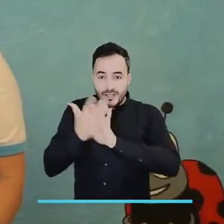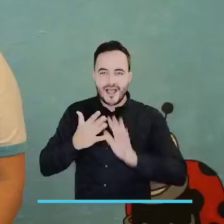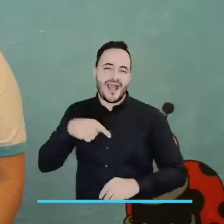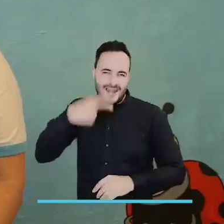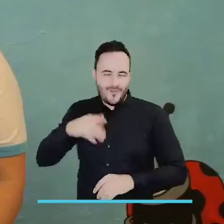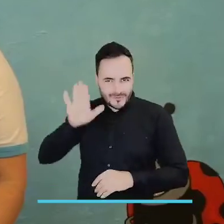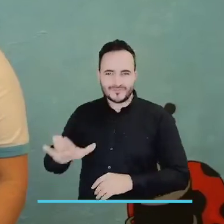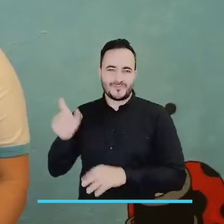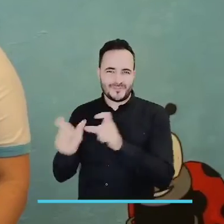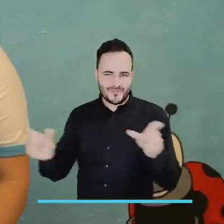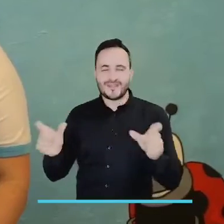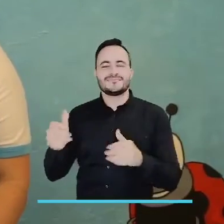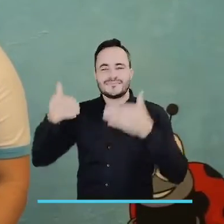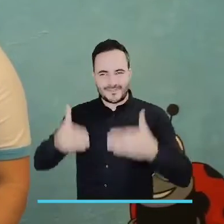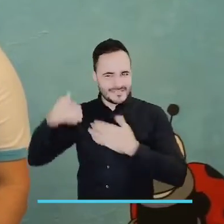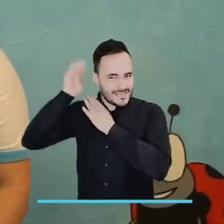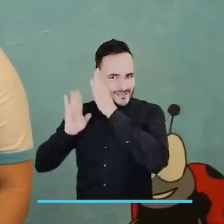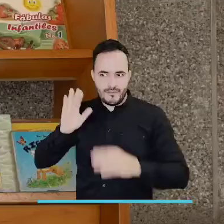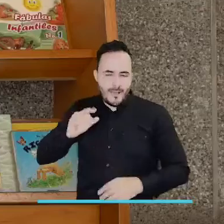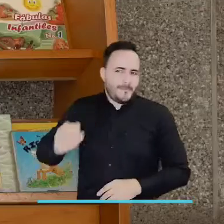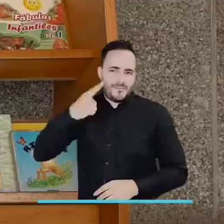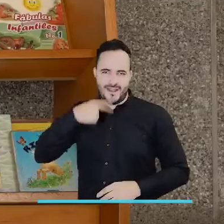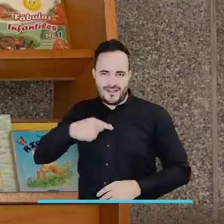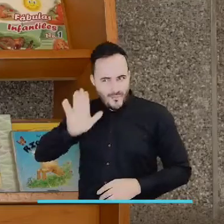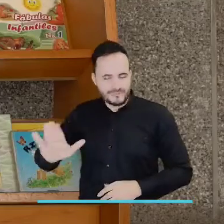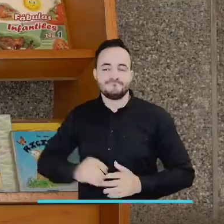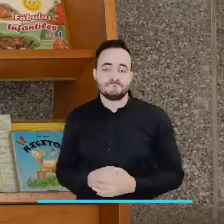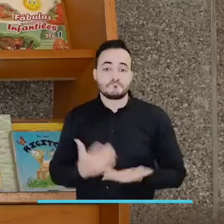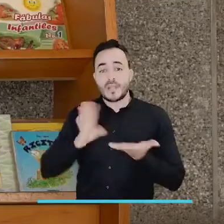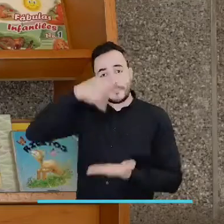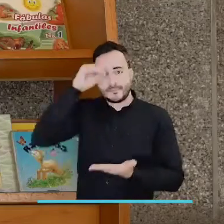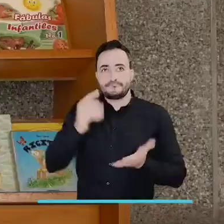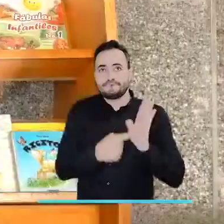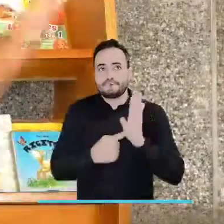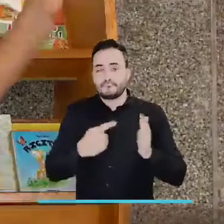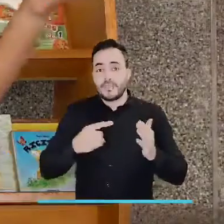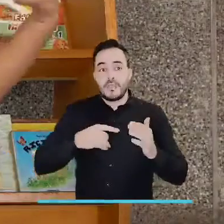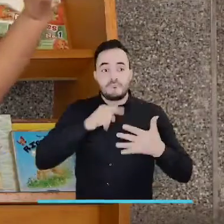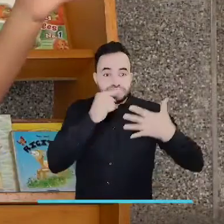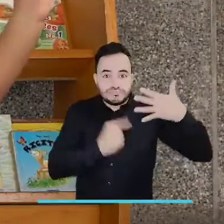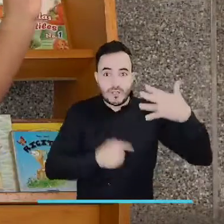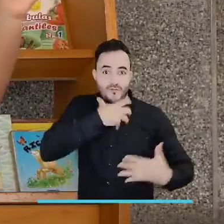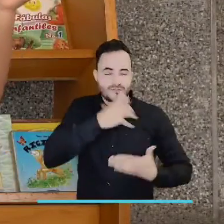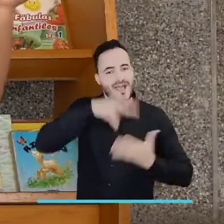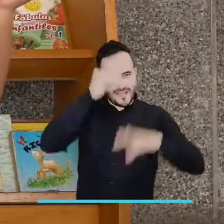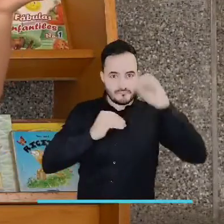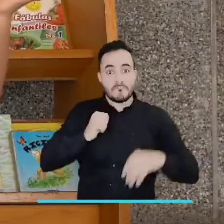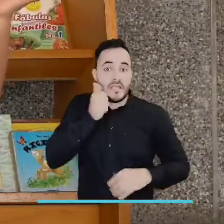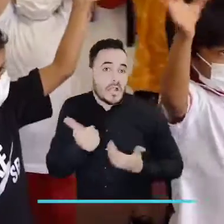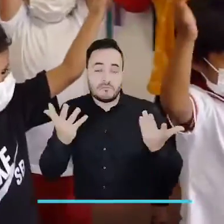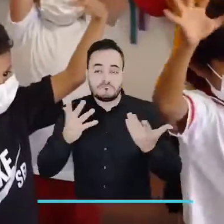lengua nativa de las personas con discapacidad auditiva y, por ejemplo, aprendemos frutas, otro día podemos